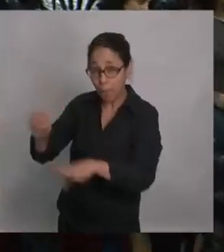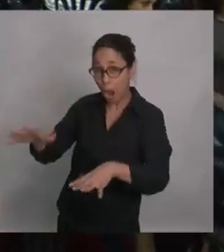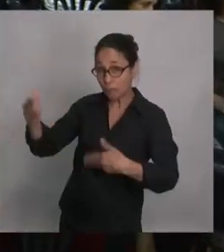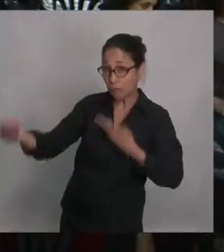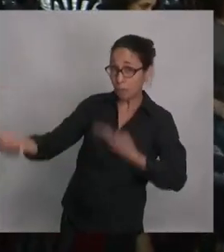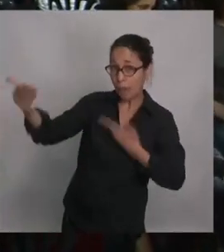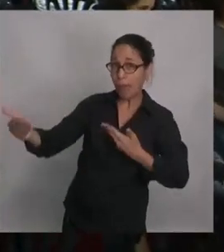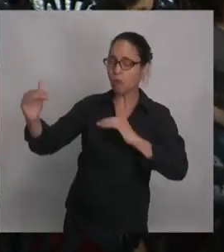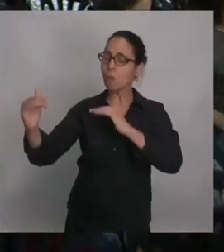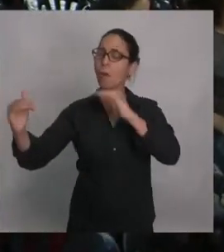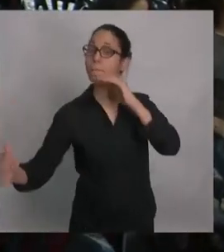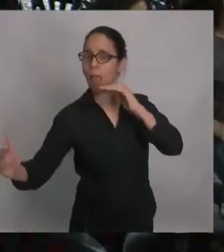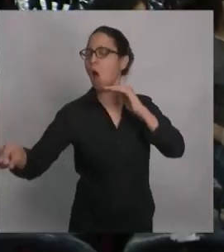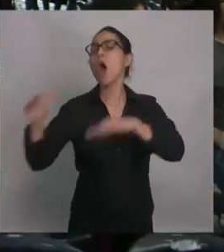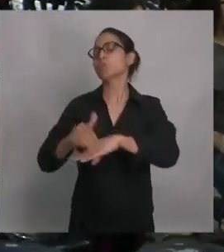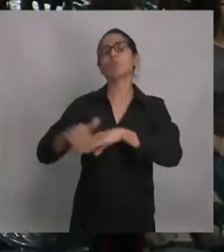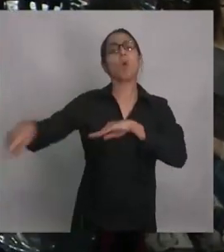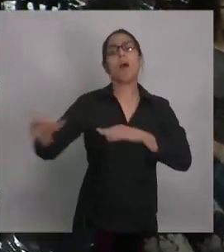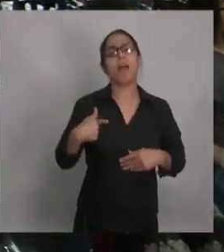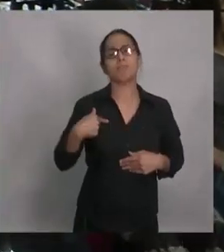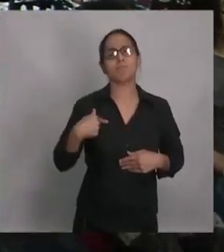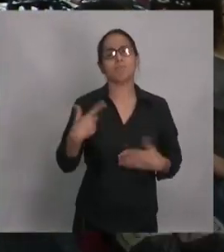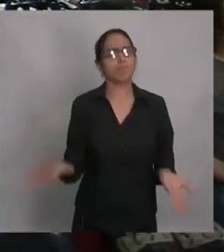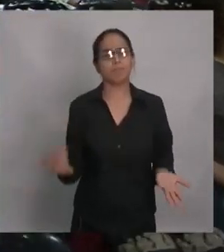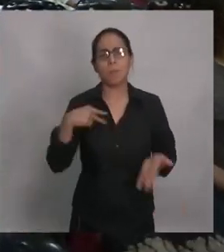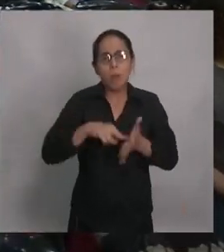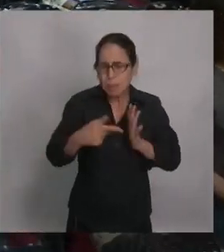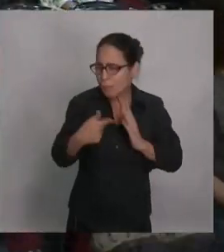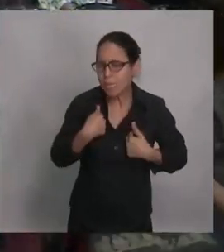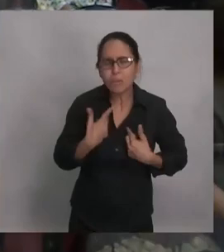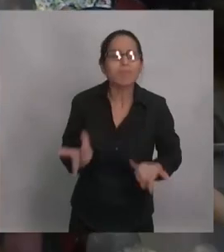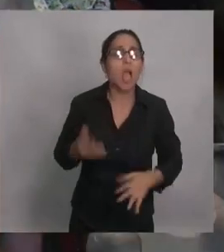que esté abajo tuyo, es el culpable de tus problemas.